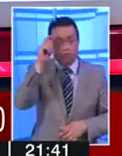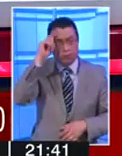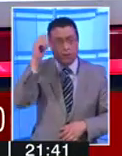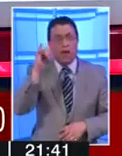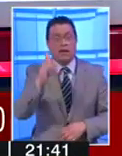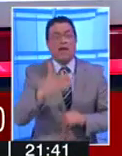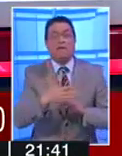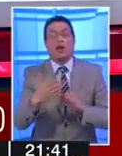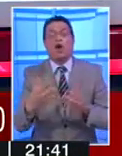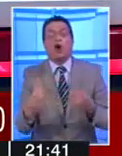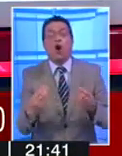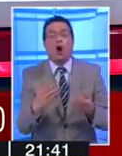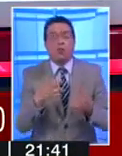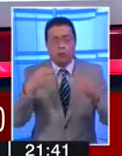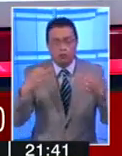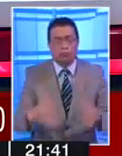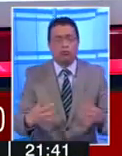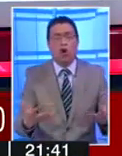finalmente, ¿cómo se concreta?